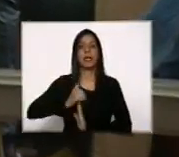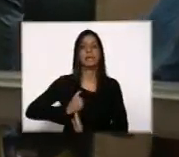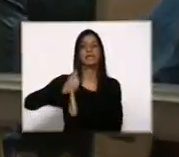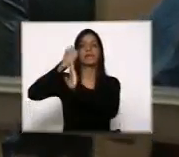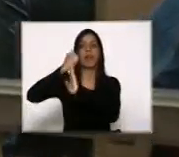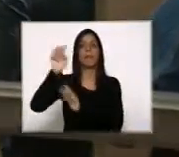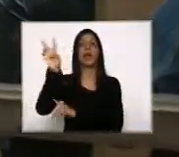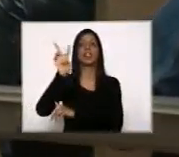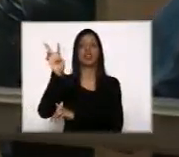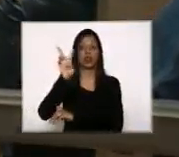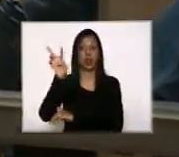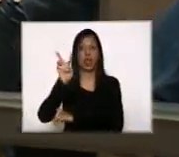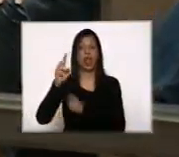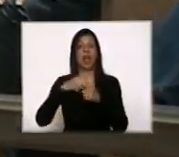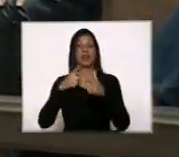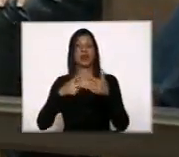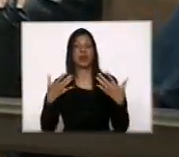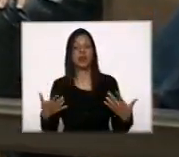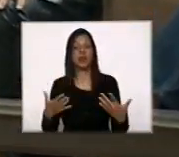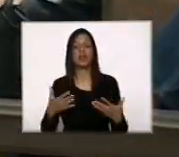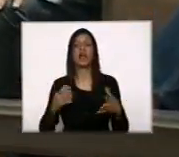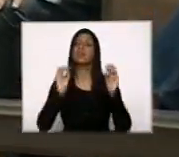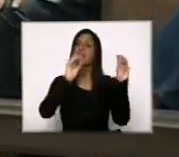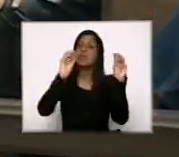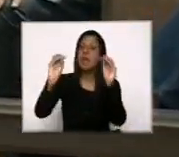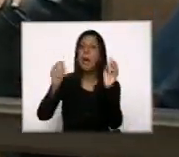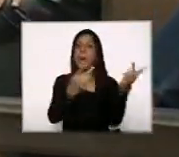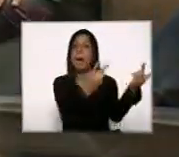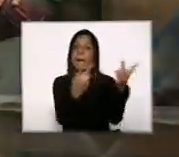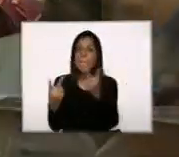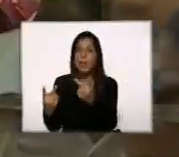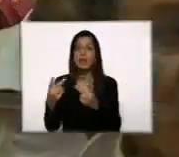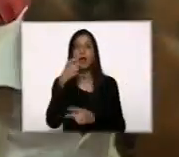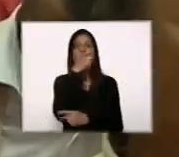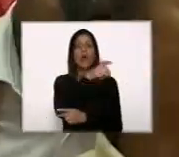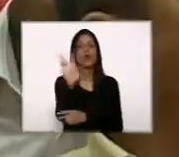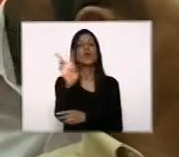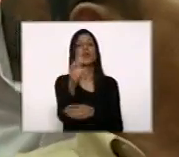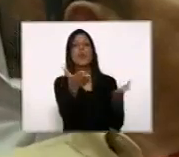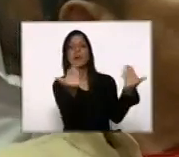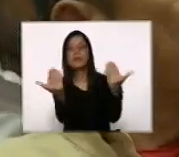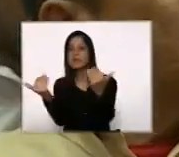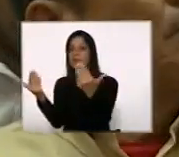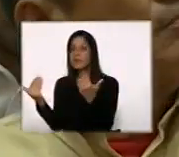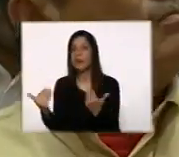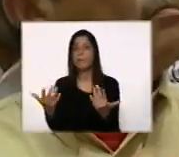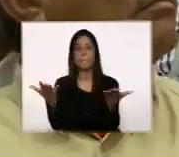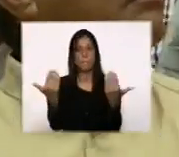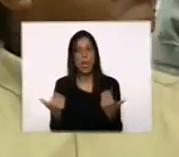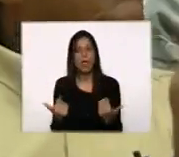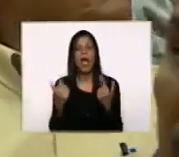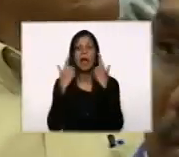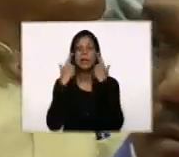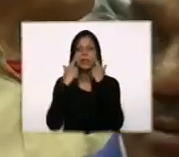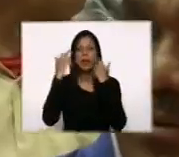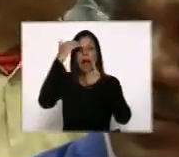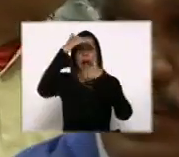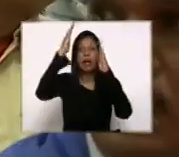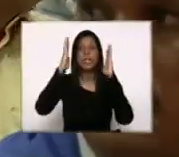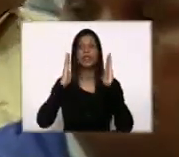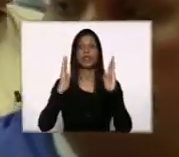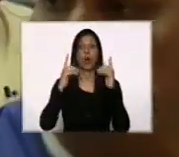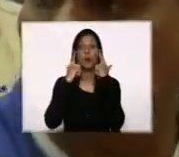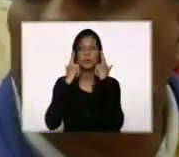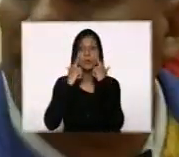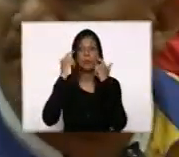nuestro país. Por eso, bueno, invitamos a todo el pueblo de Venezuela a que estemos atentos y